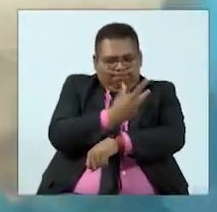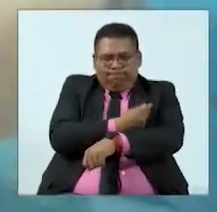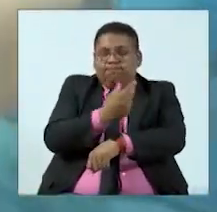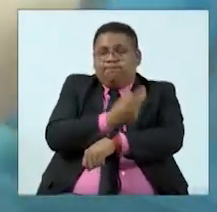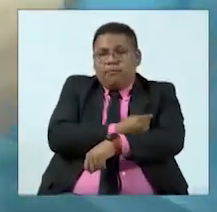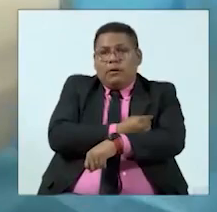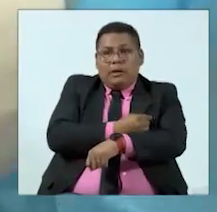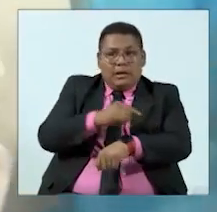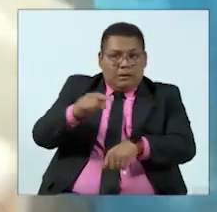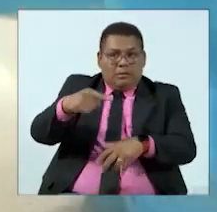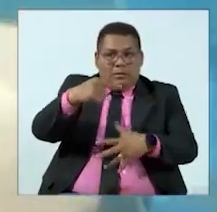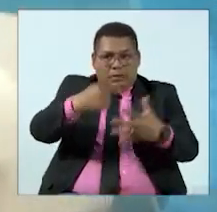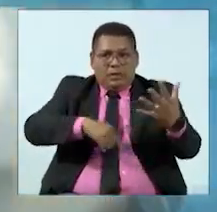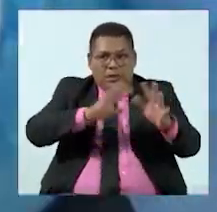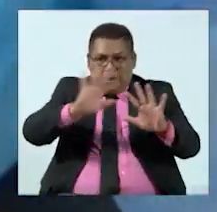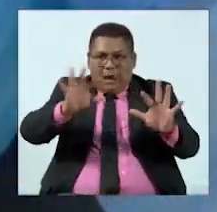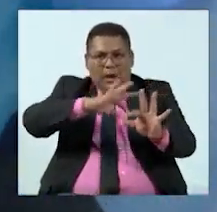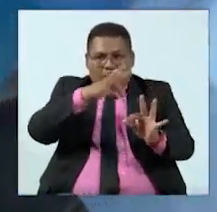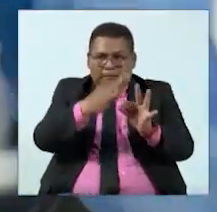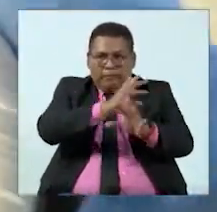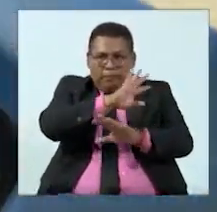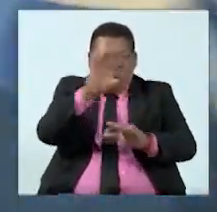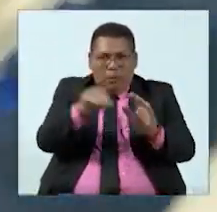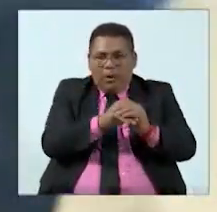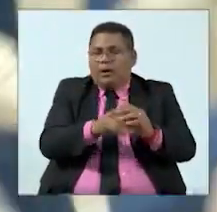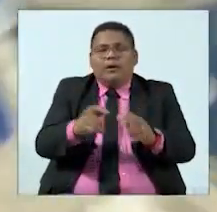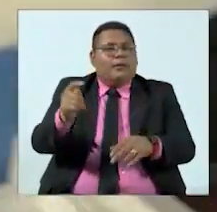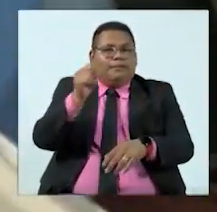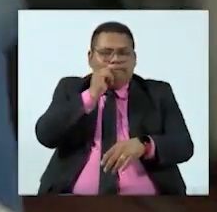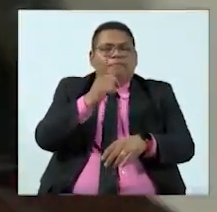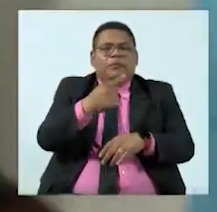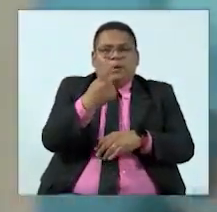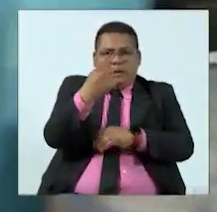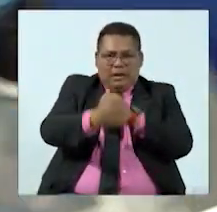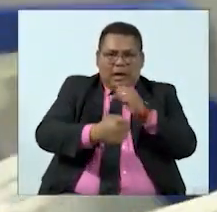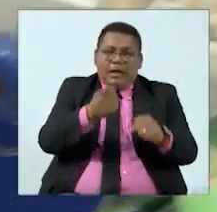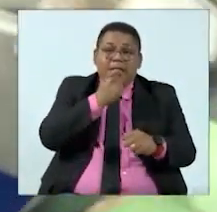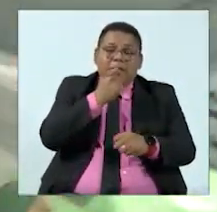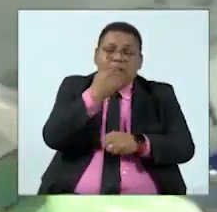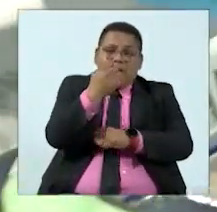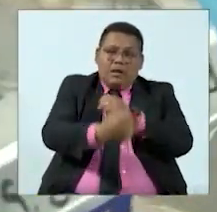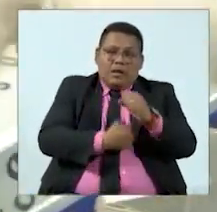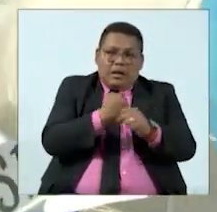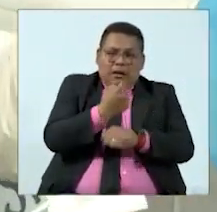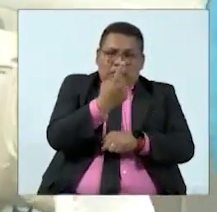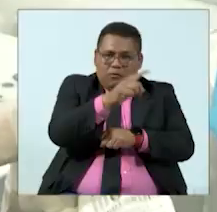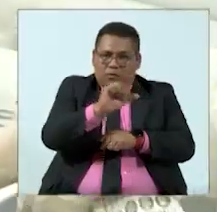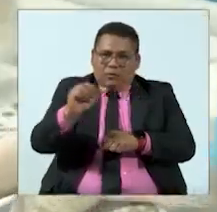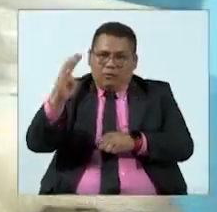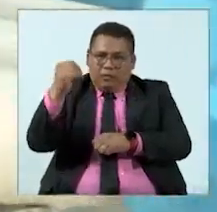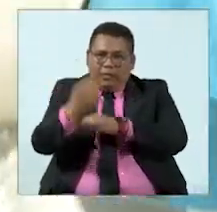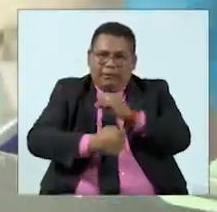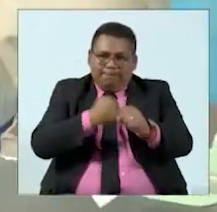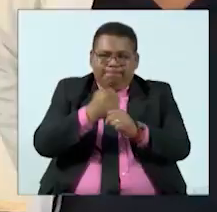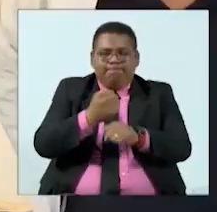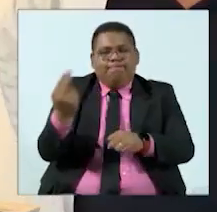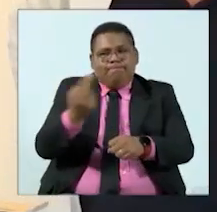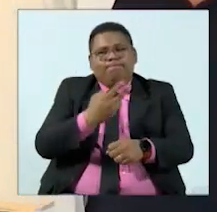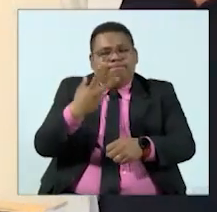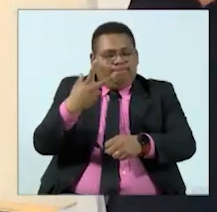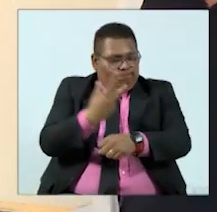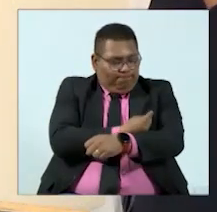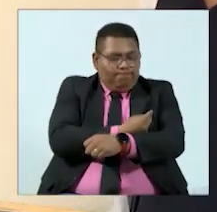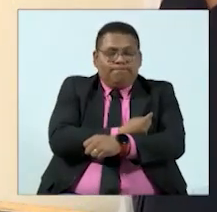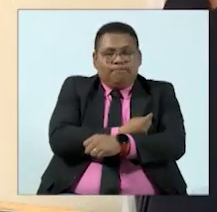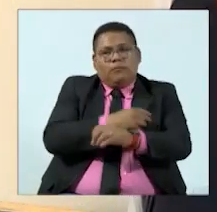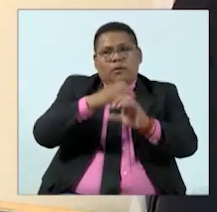del esquema de vacunación de cada uno de los niños de 1 a 9 años hay que acudir a su vacuna de sarampión rubiola Y